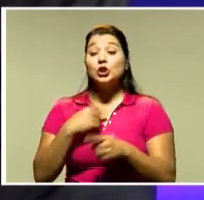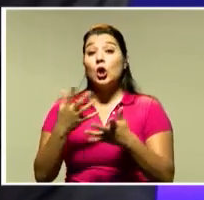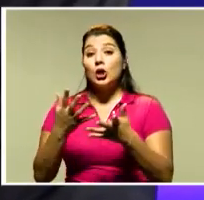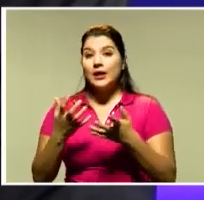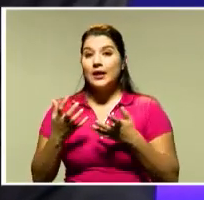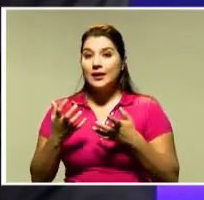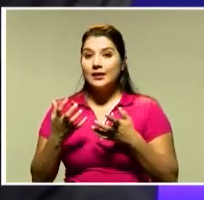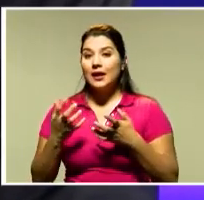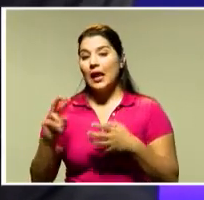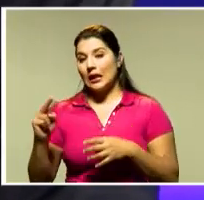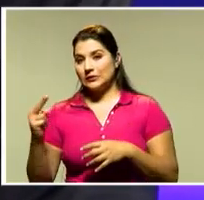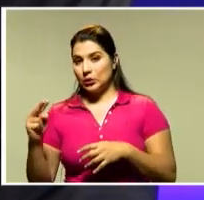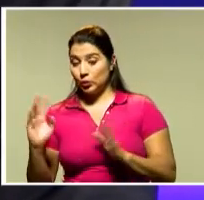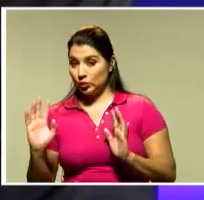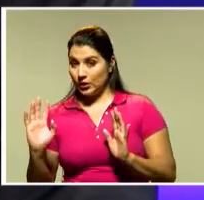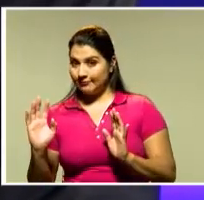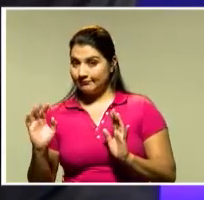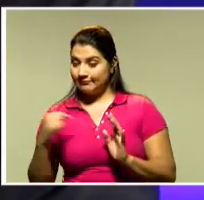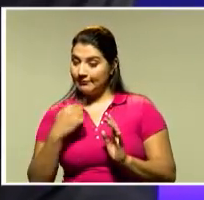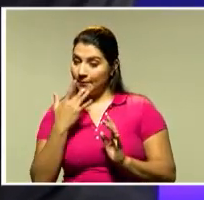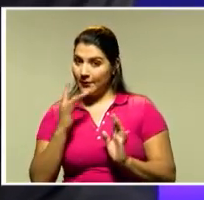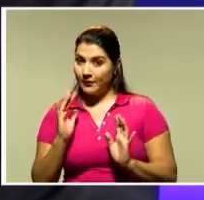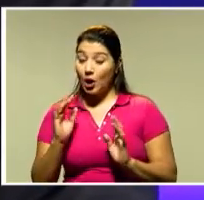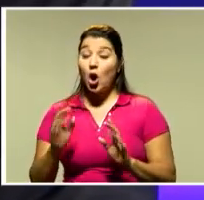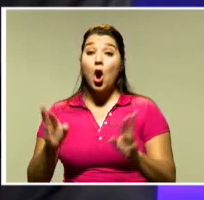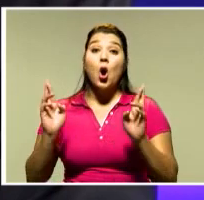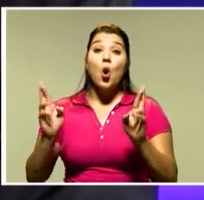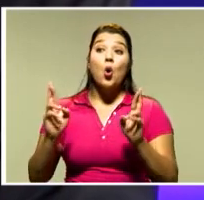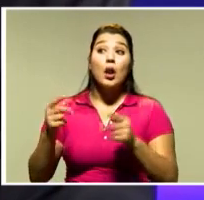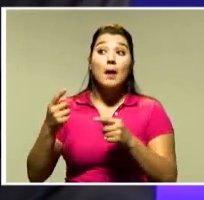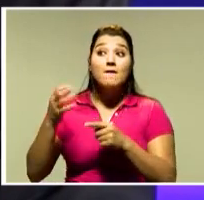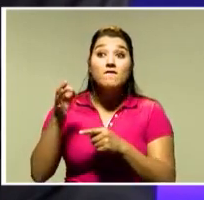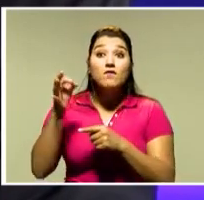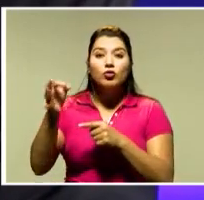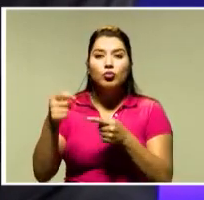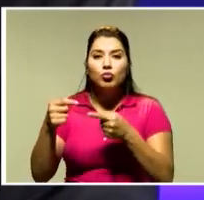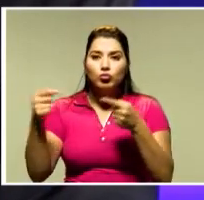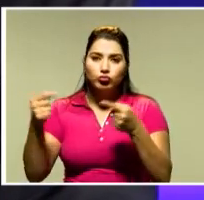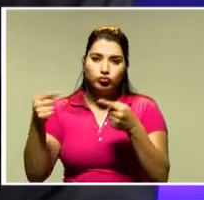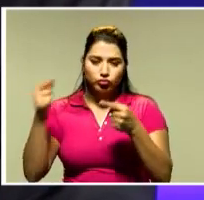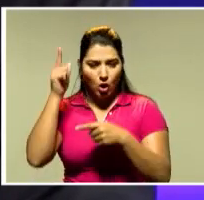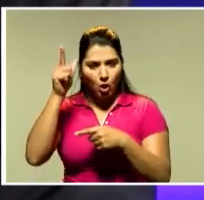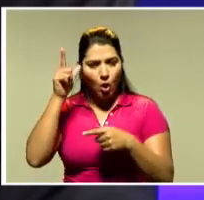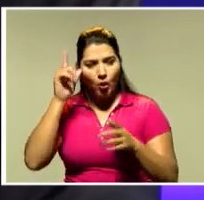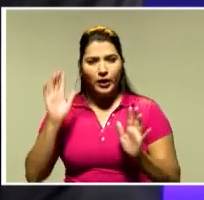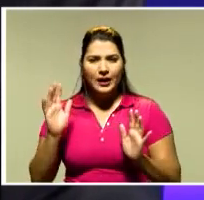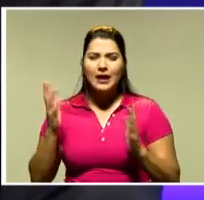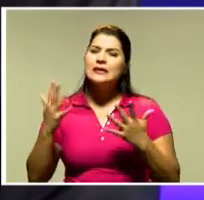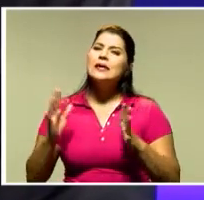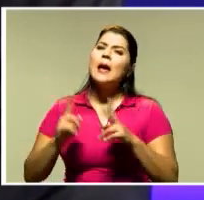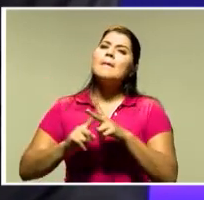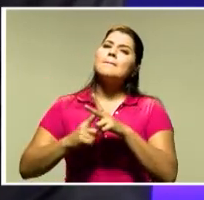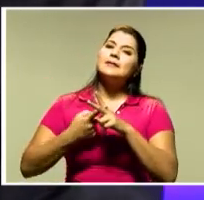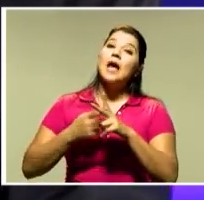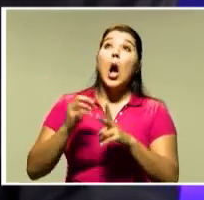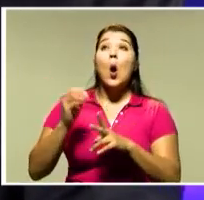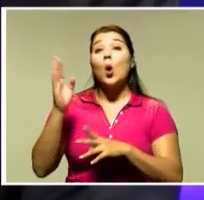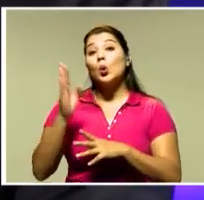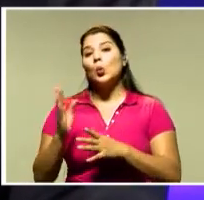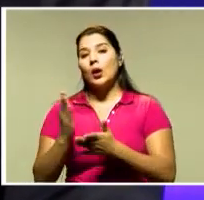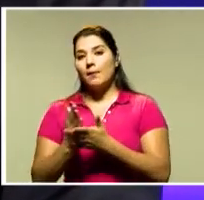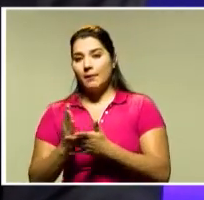la segunda. Espero que en las disputas que vendrán, que son lógicas, que ya comenzaron o nunca dejaron de